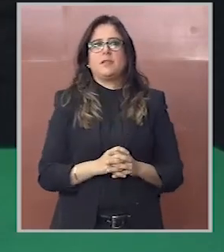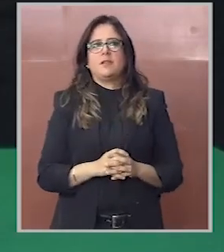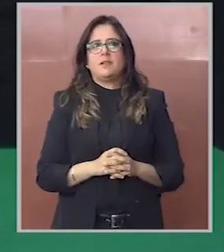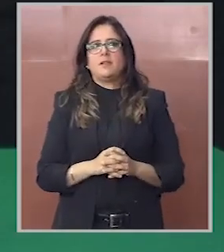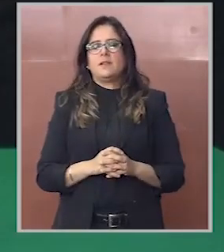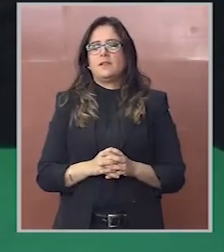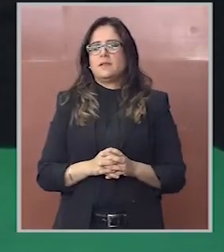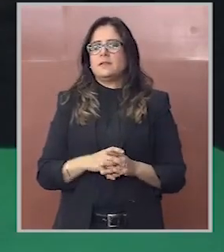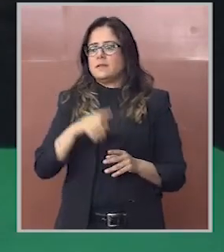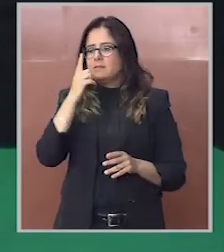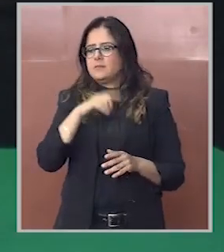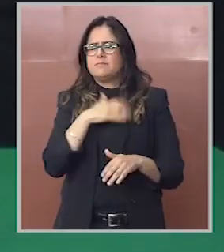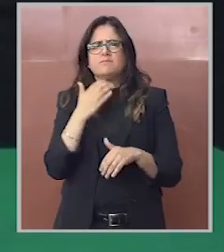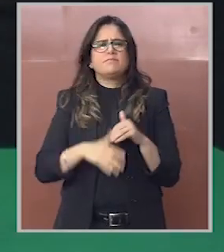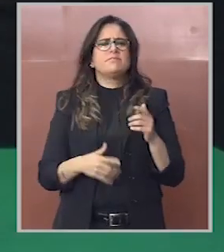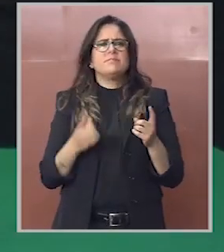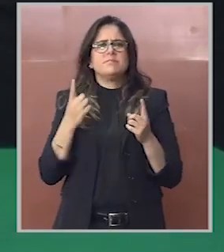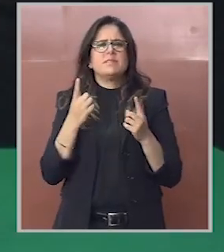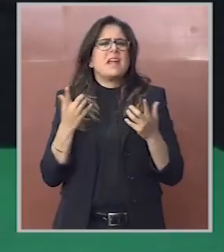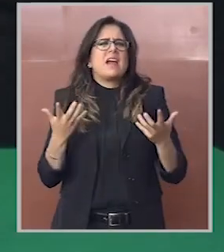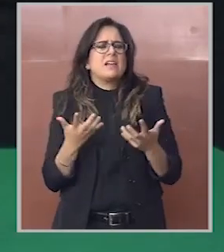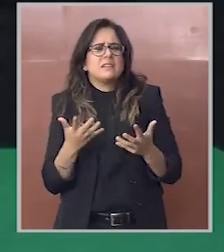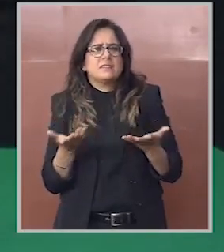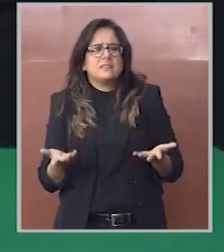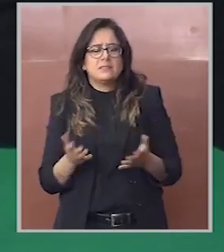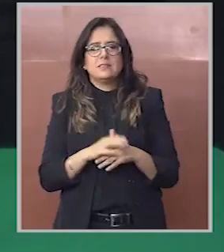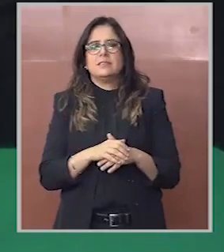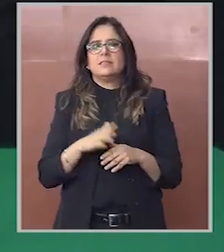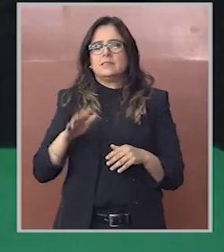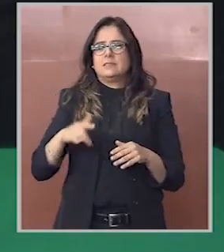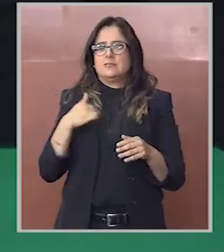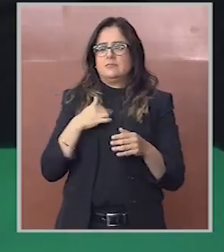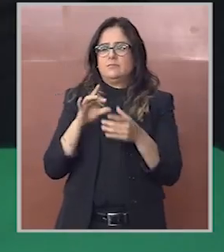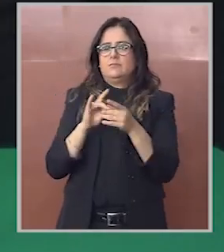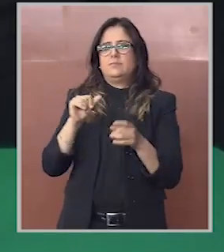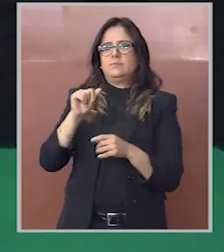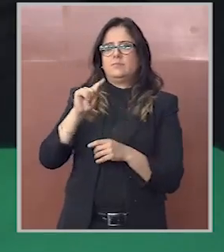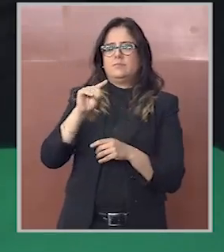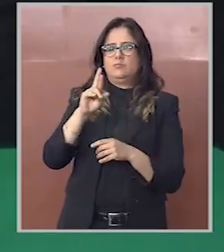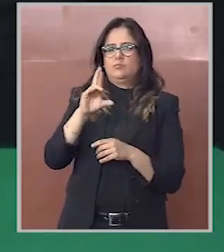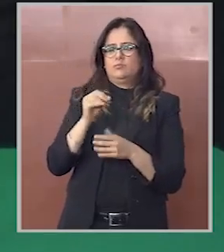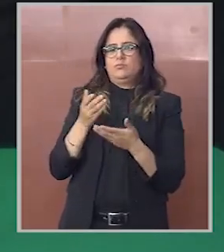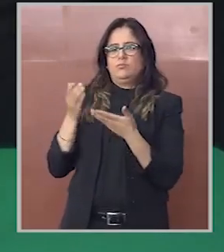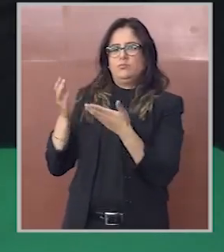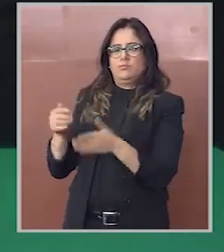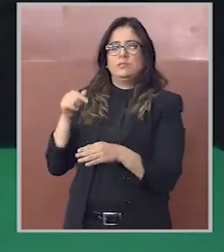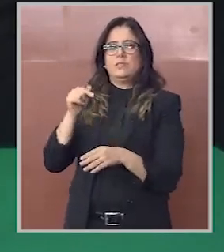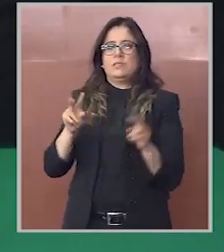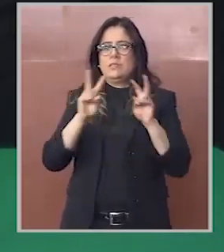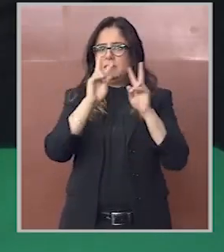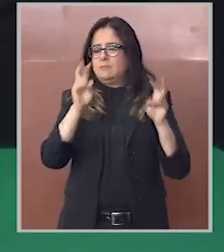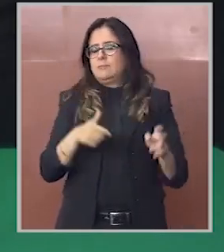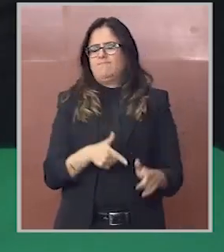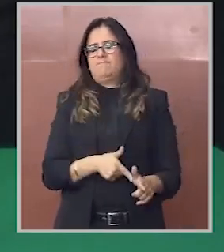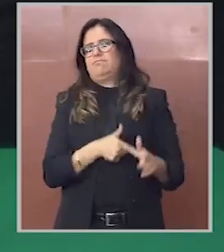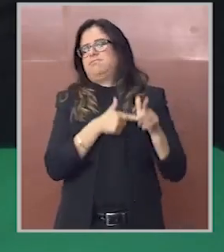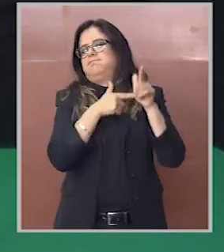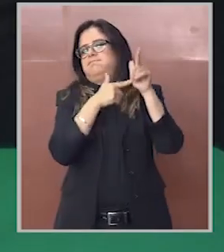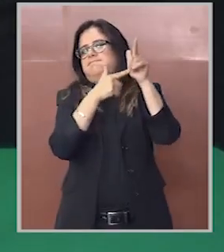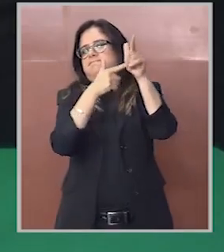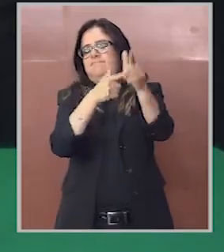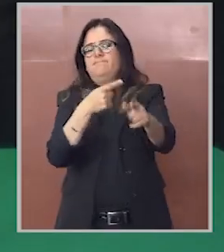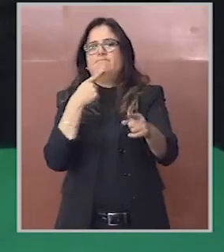comentaba Arturo que este es un tema permanente de permanente discusión y los Estados por supuesto toman muchas